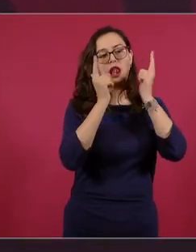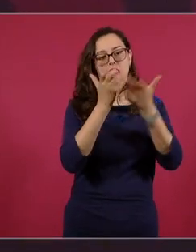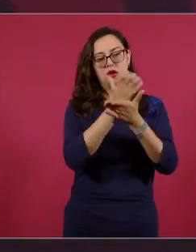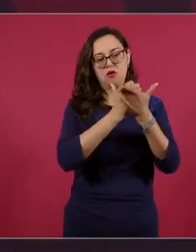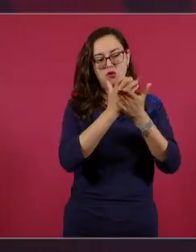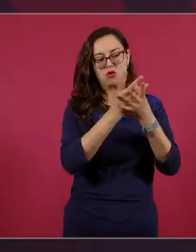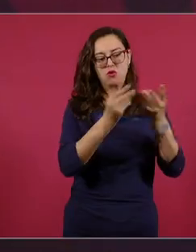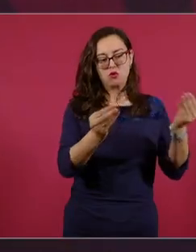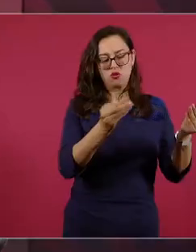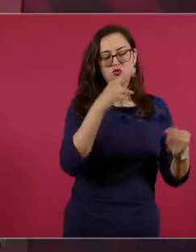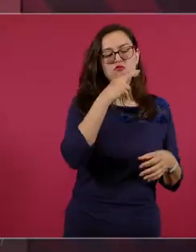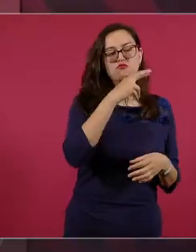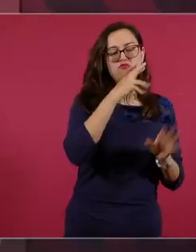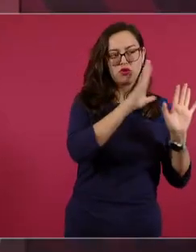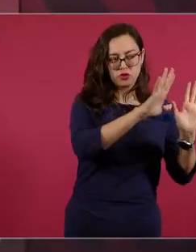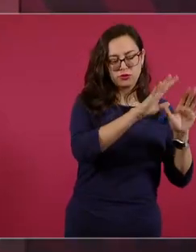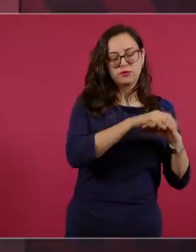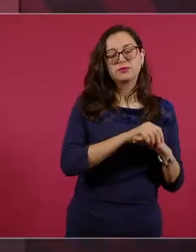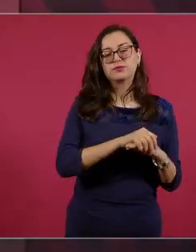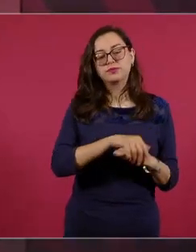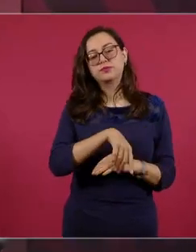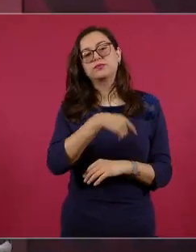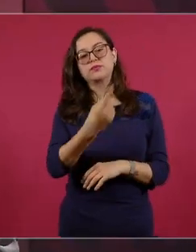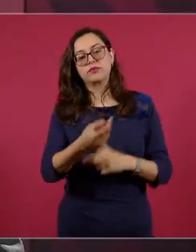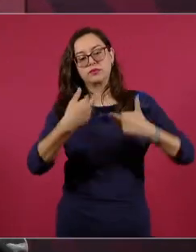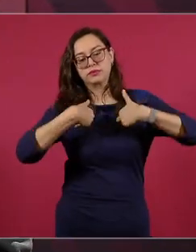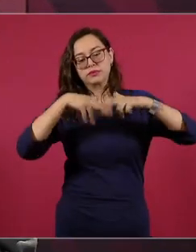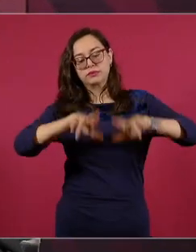Bueno, cierro el paréntesis,